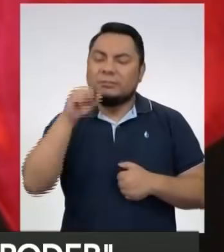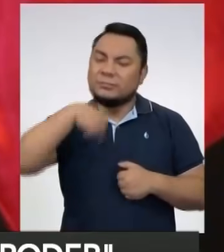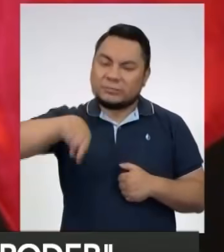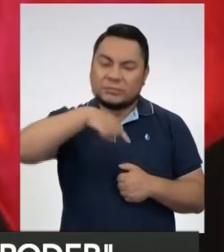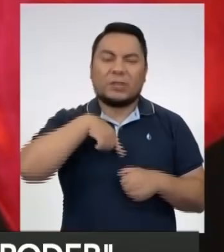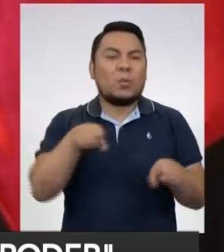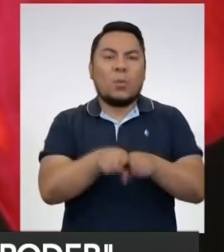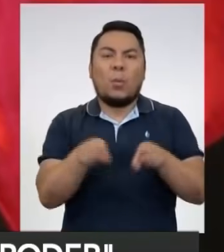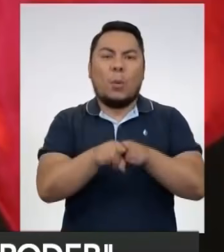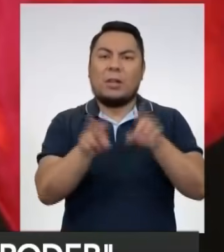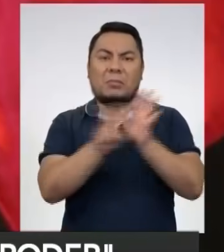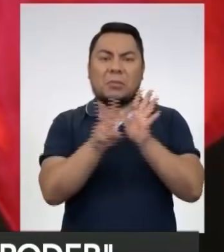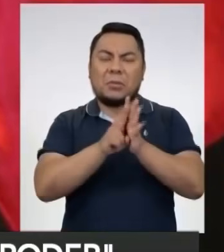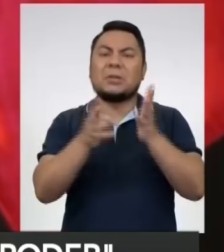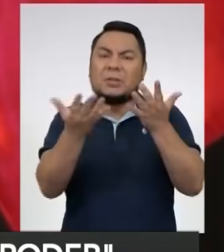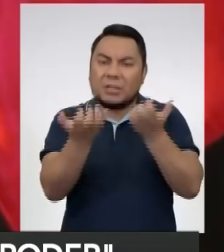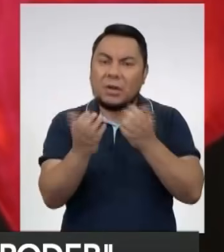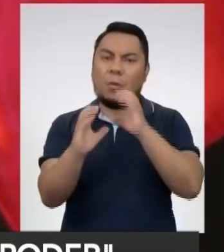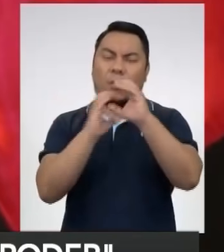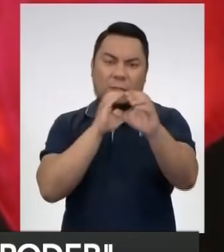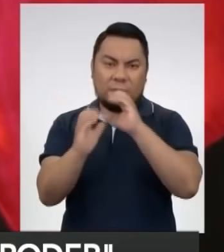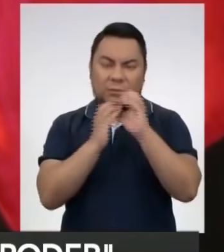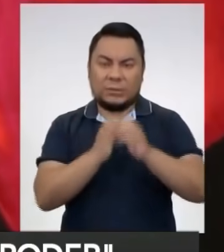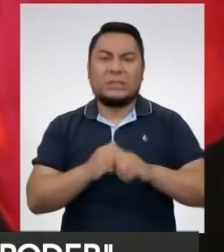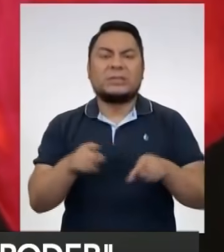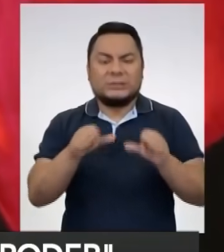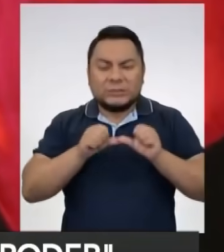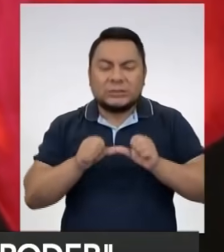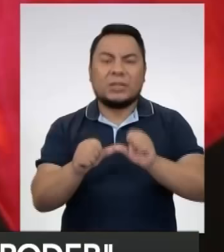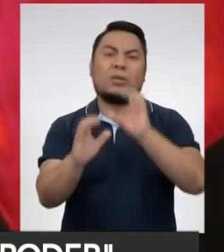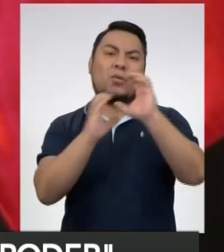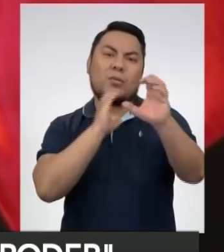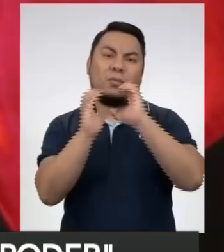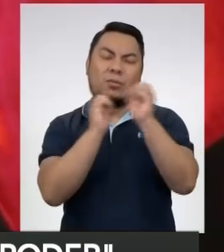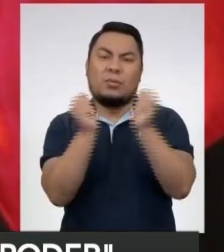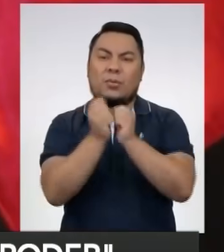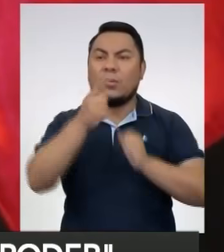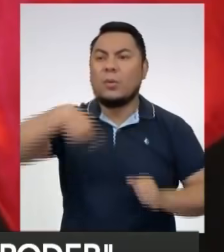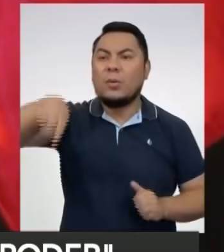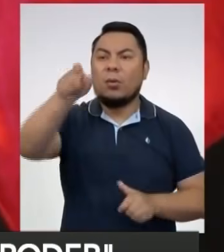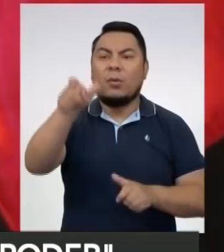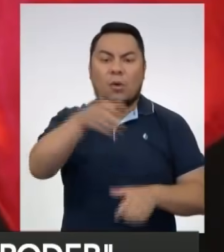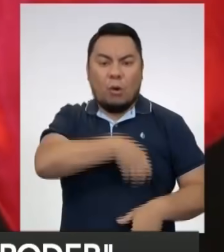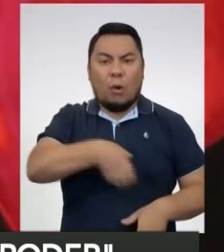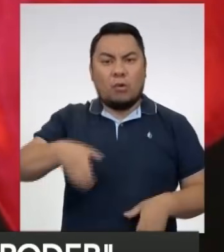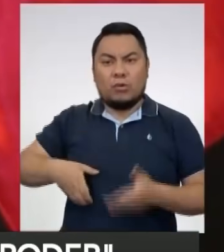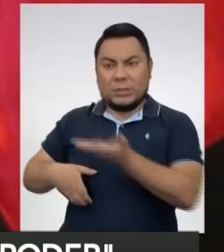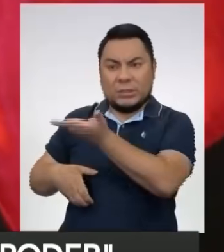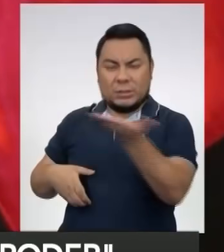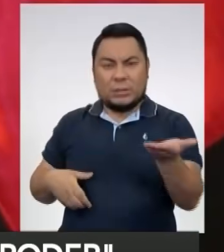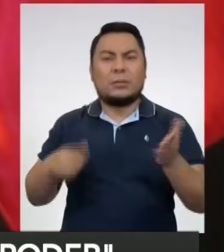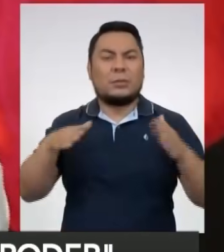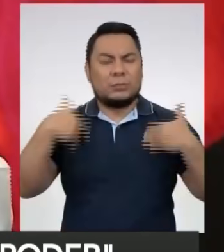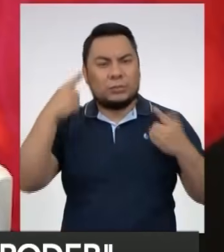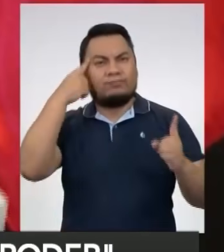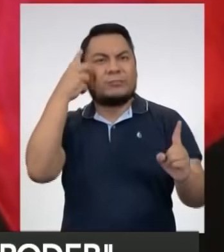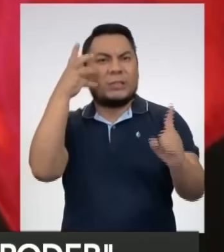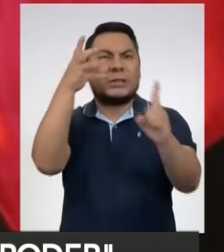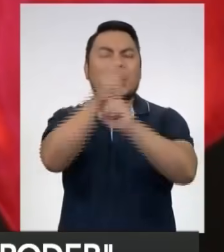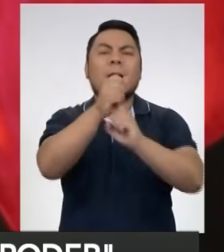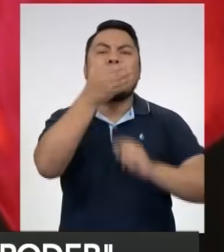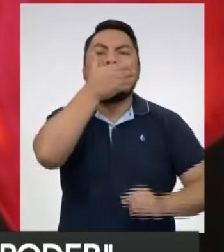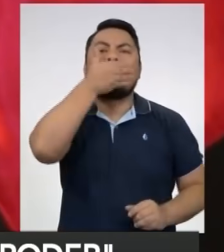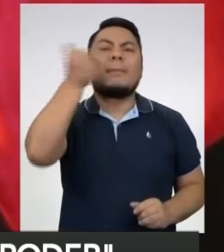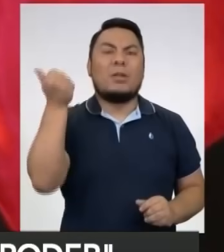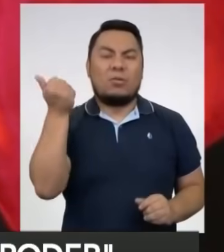predisposición de conversar y seguir conversando con los señores congresistas para lograr lo